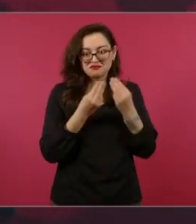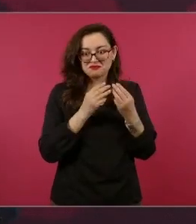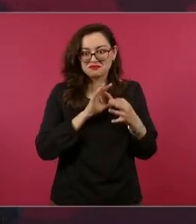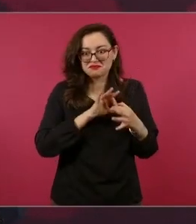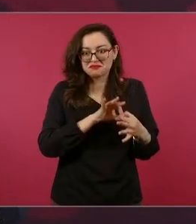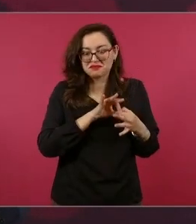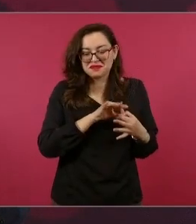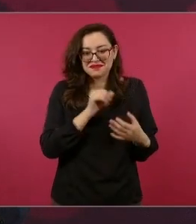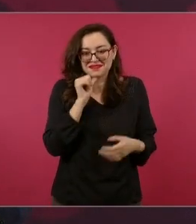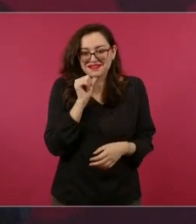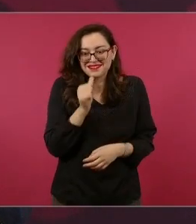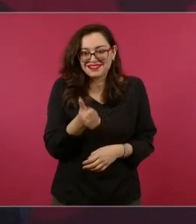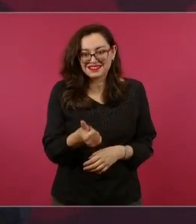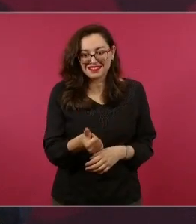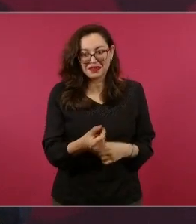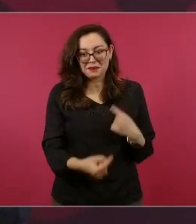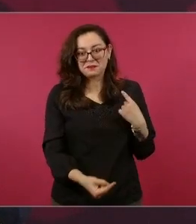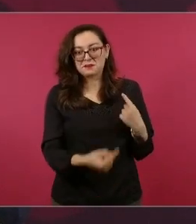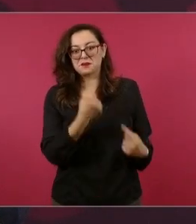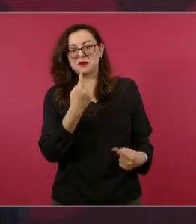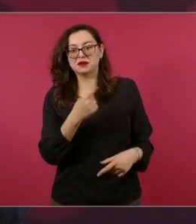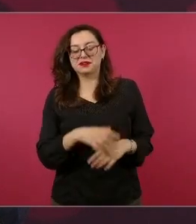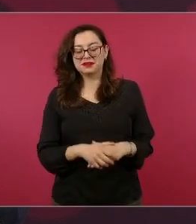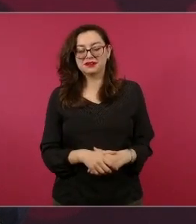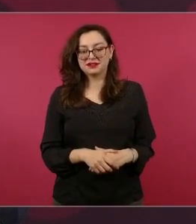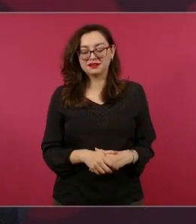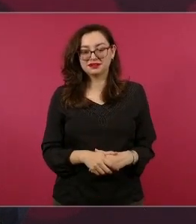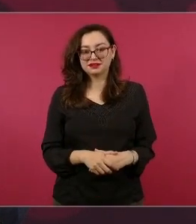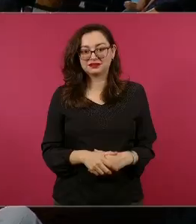¿Qué fue lo que escuché?